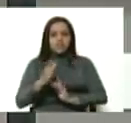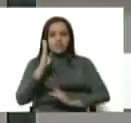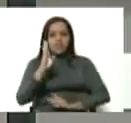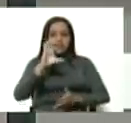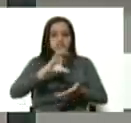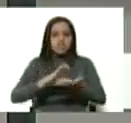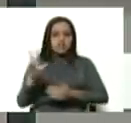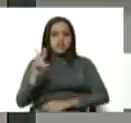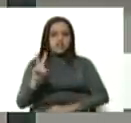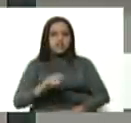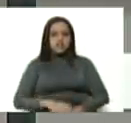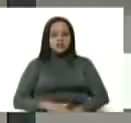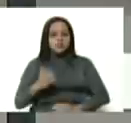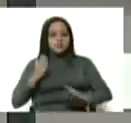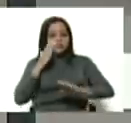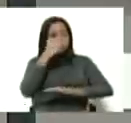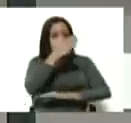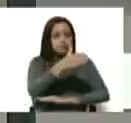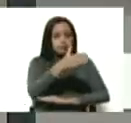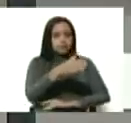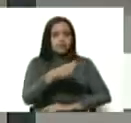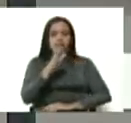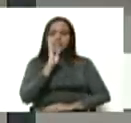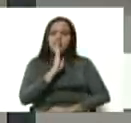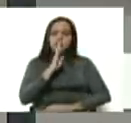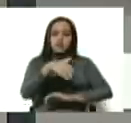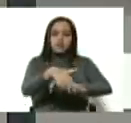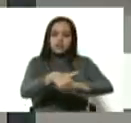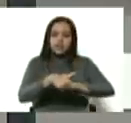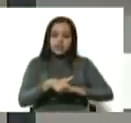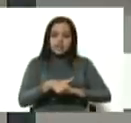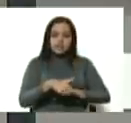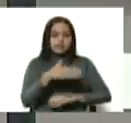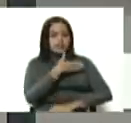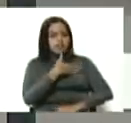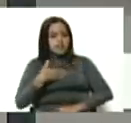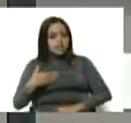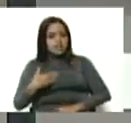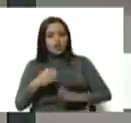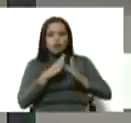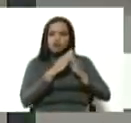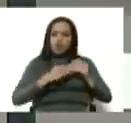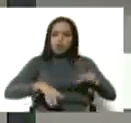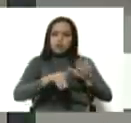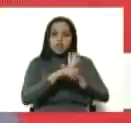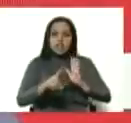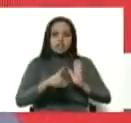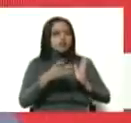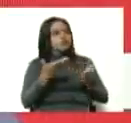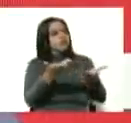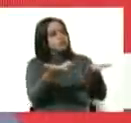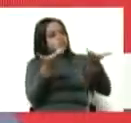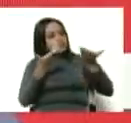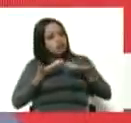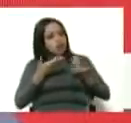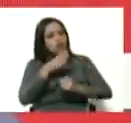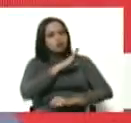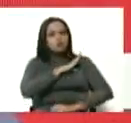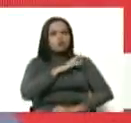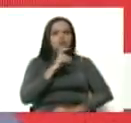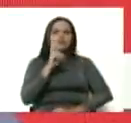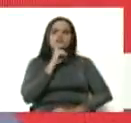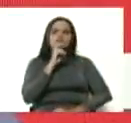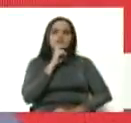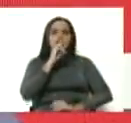de Venezuela se dirige al Banco de Inglaterra y pide con todo su derecho disponer del oro de las